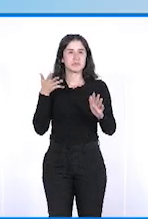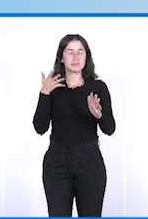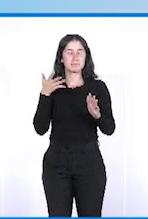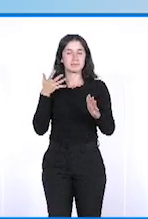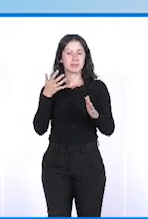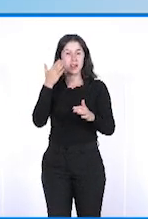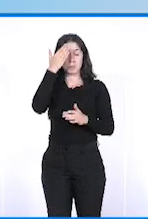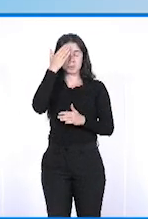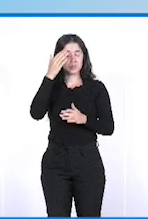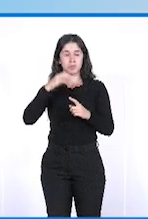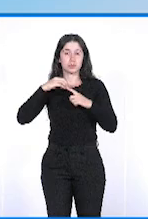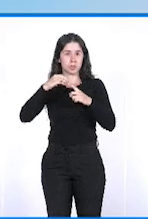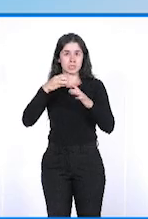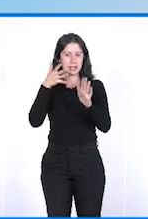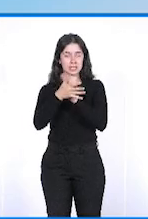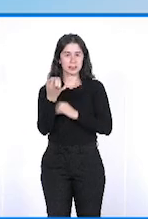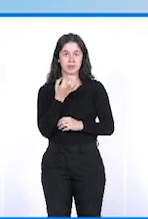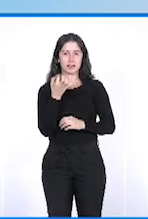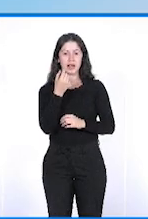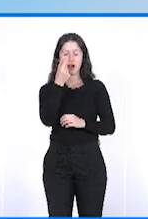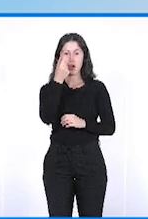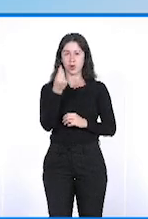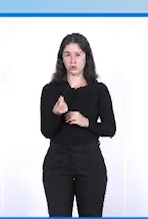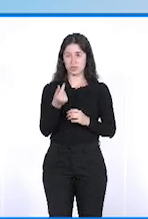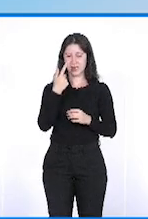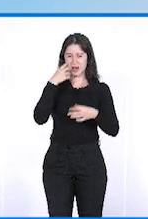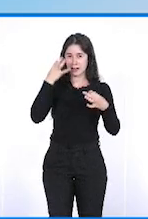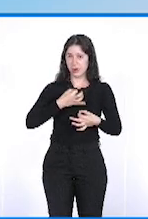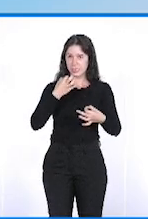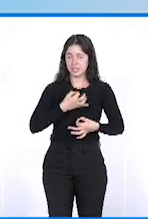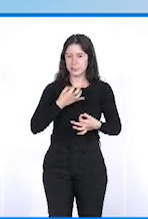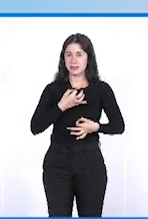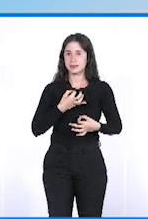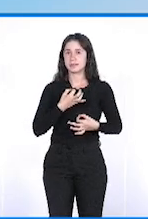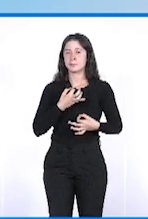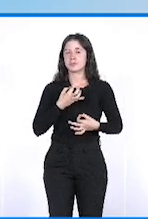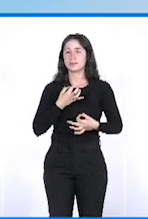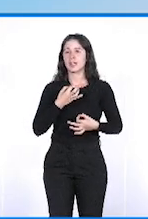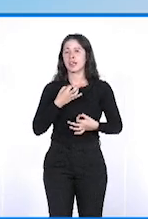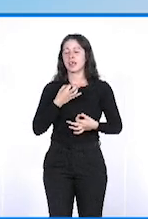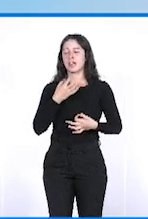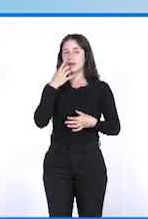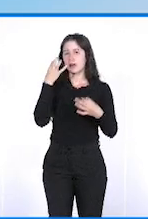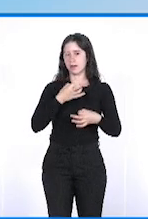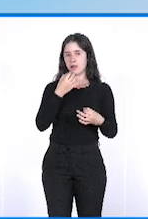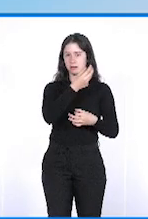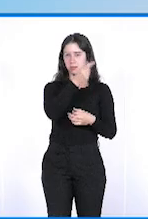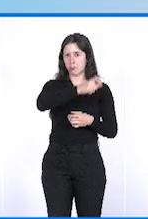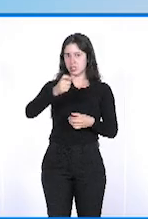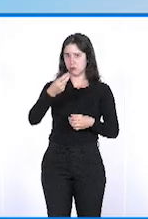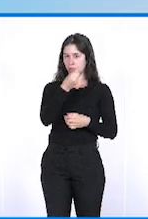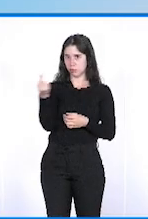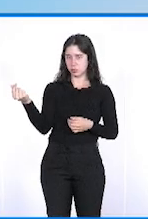fundamental Pues que la mayoría de los costes reales son los costes del personal las personas